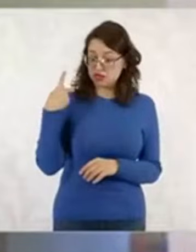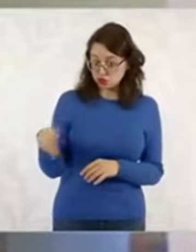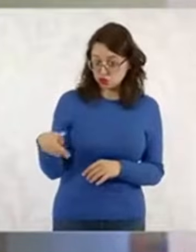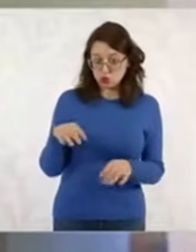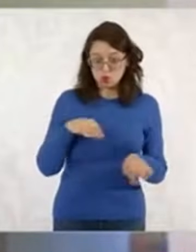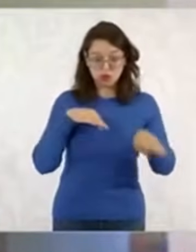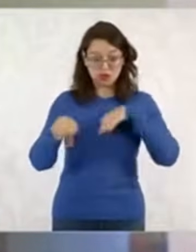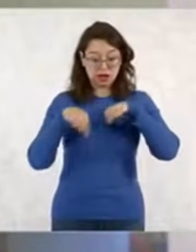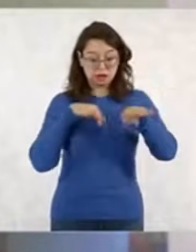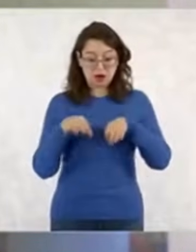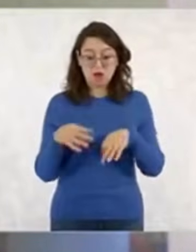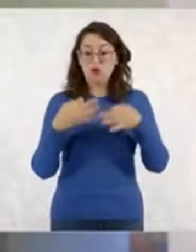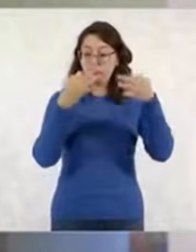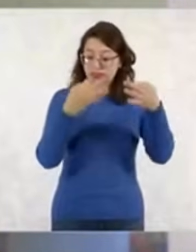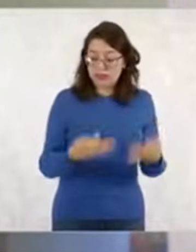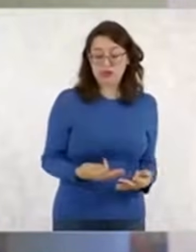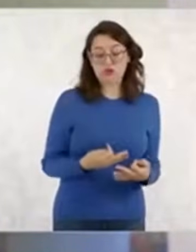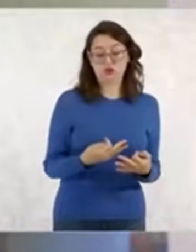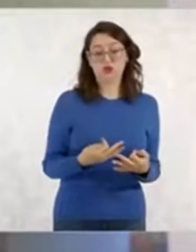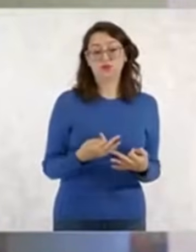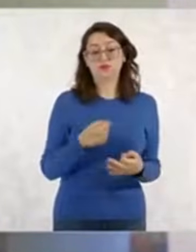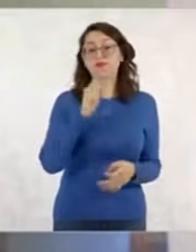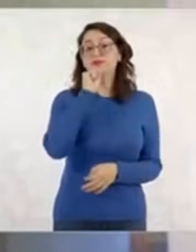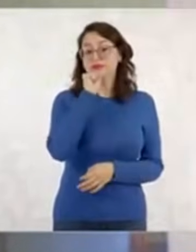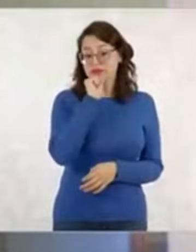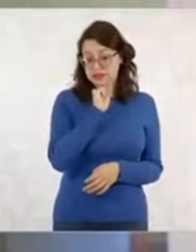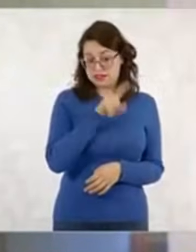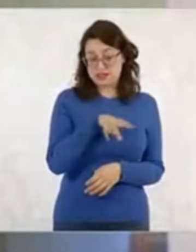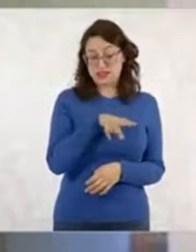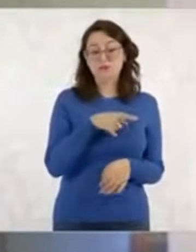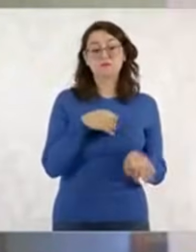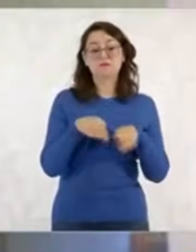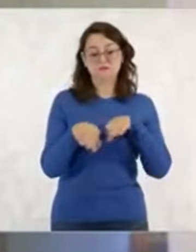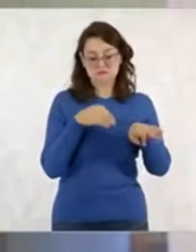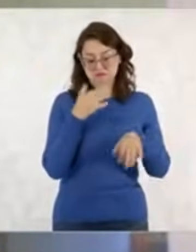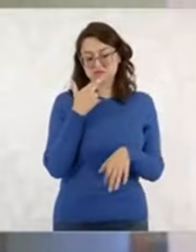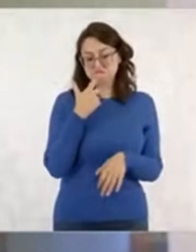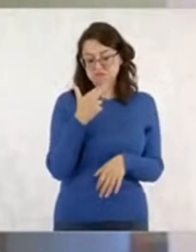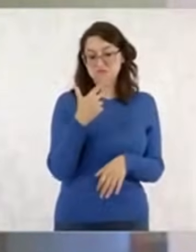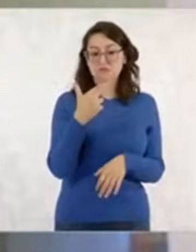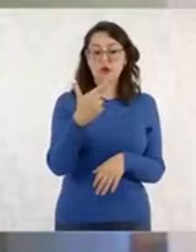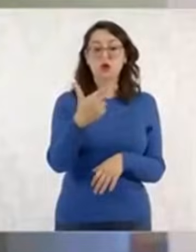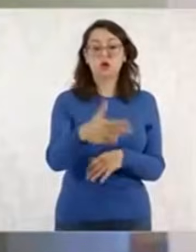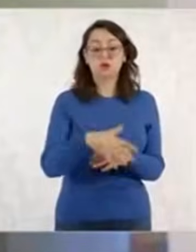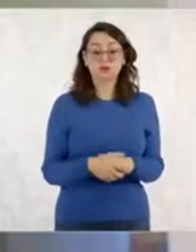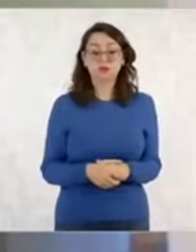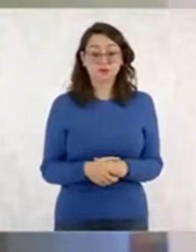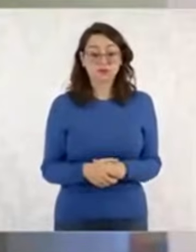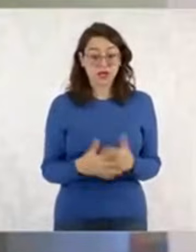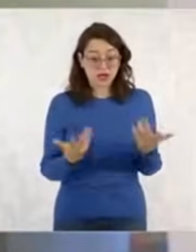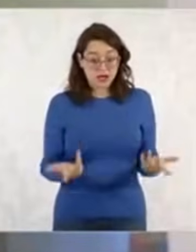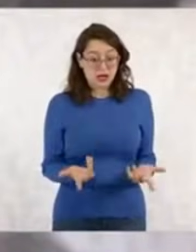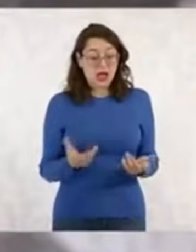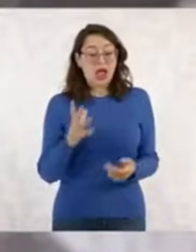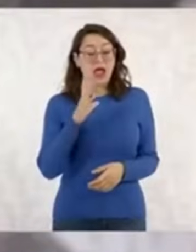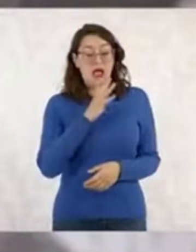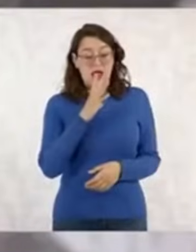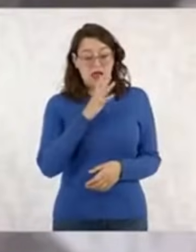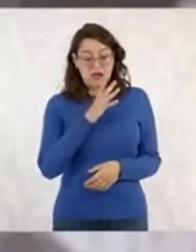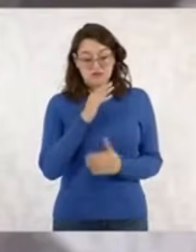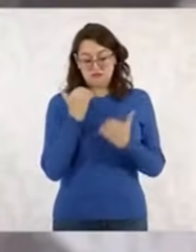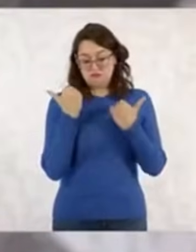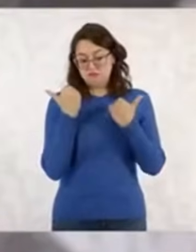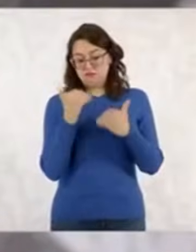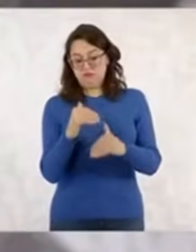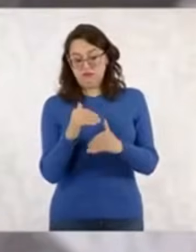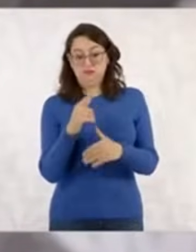trabajo dignas y también mejora en la productividad. Además, se establece un límite para que la